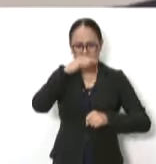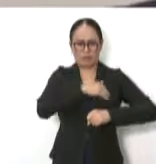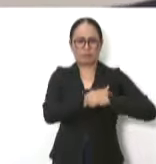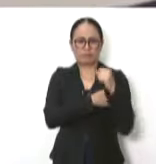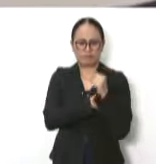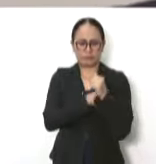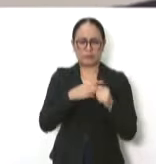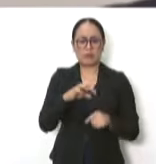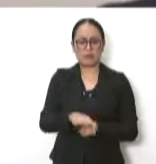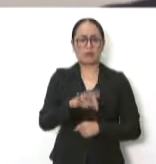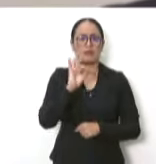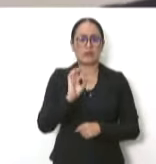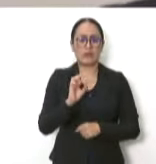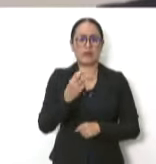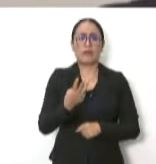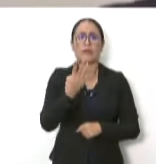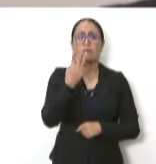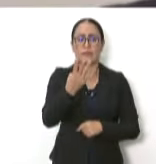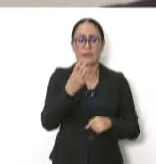3 de estos estados